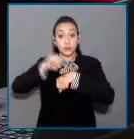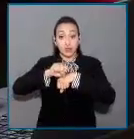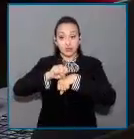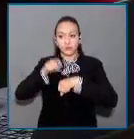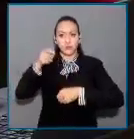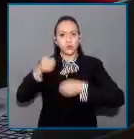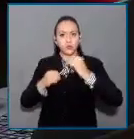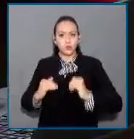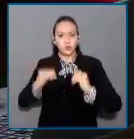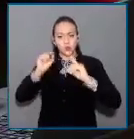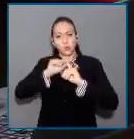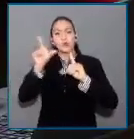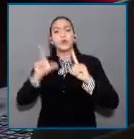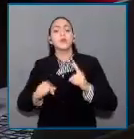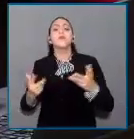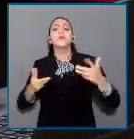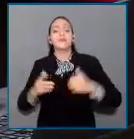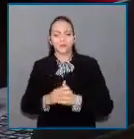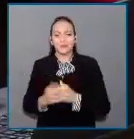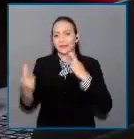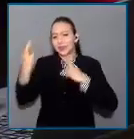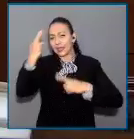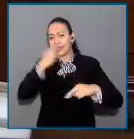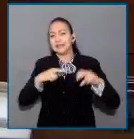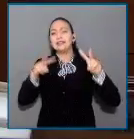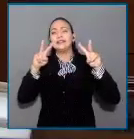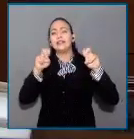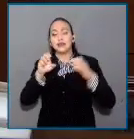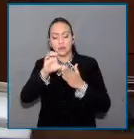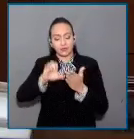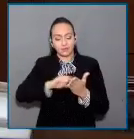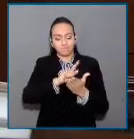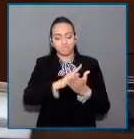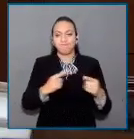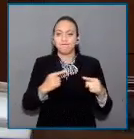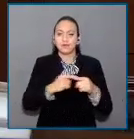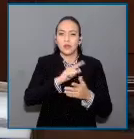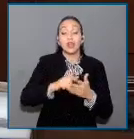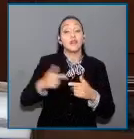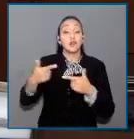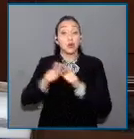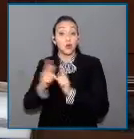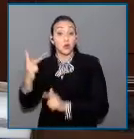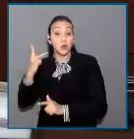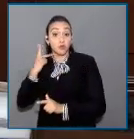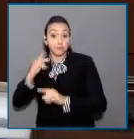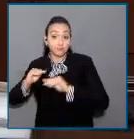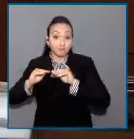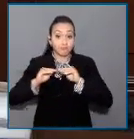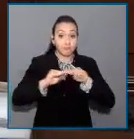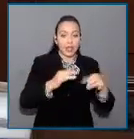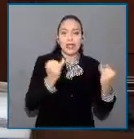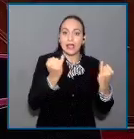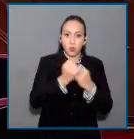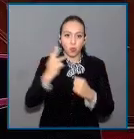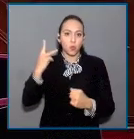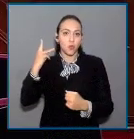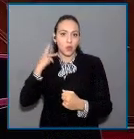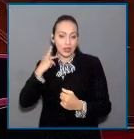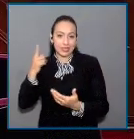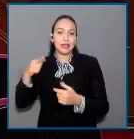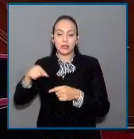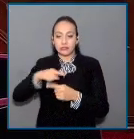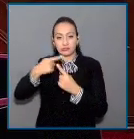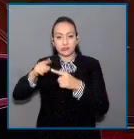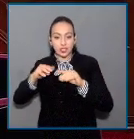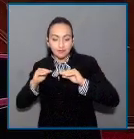Justicia resolverá las acciones de inconstitucionalidad promovidas por partidos políticos, así como por diputadas y diputados de congresos locales, contra la reforma